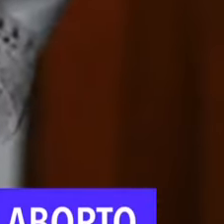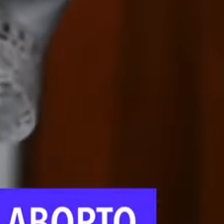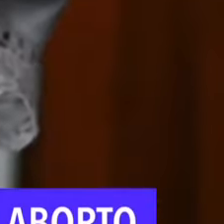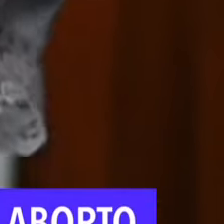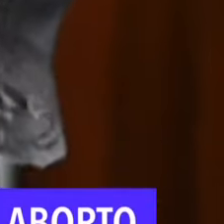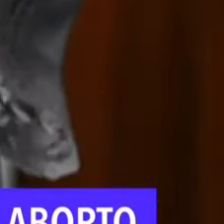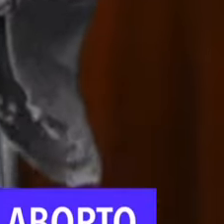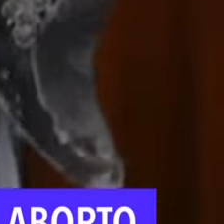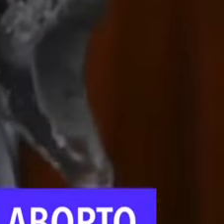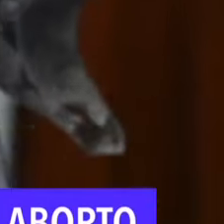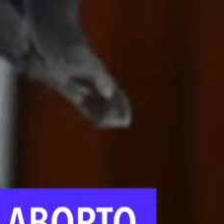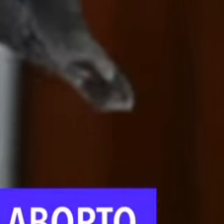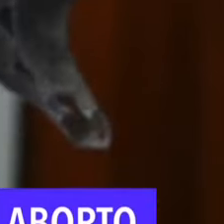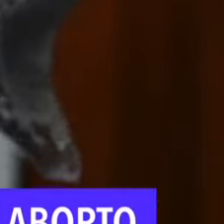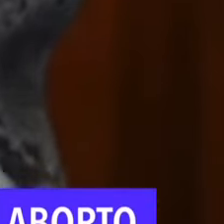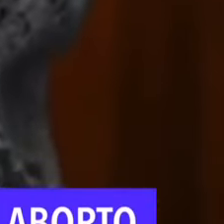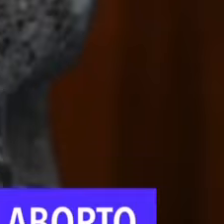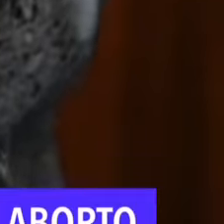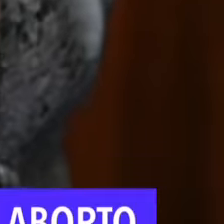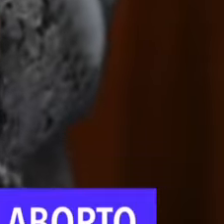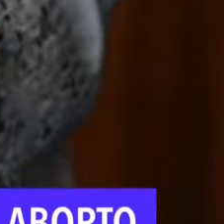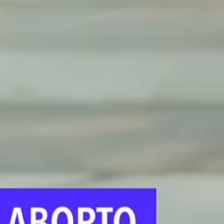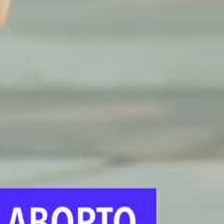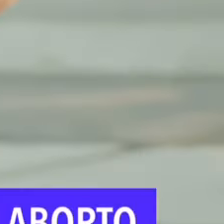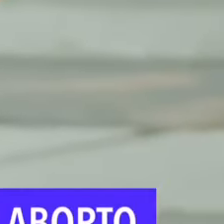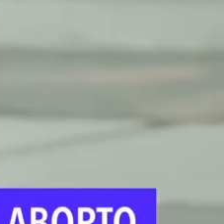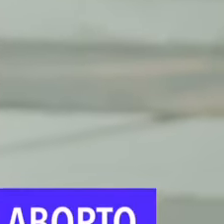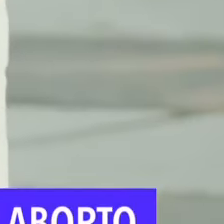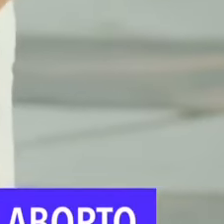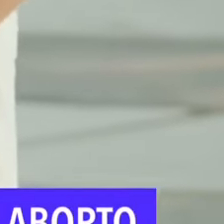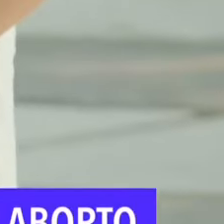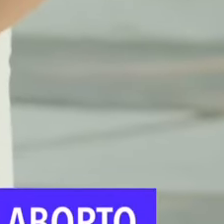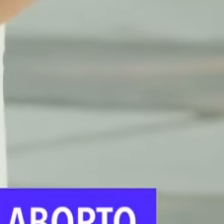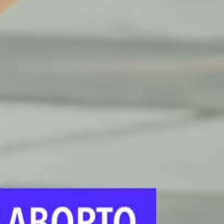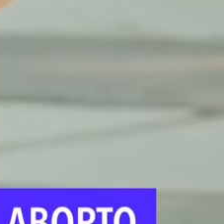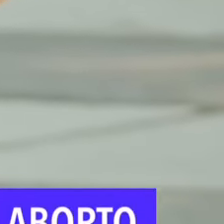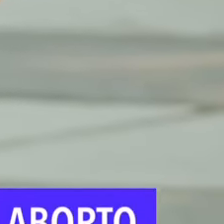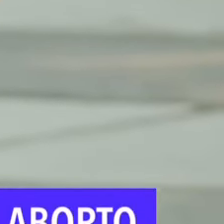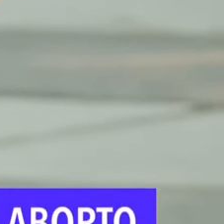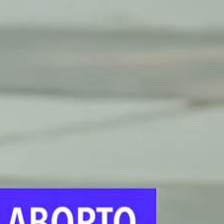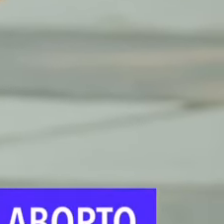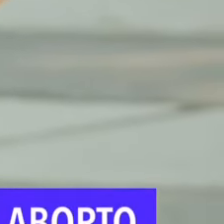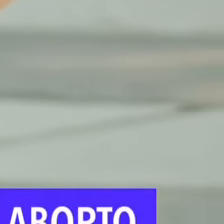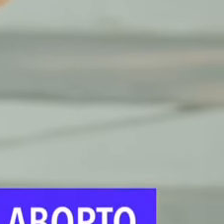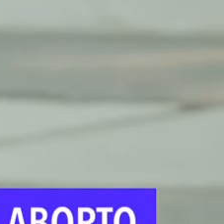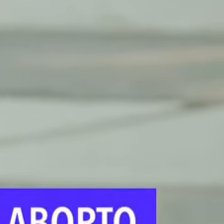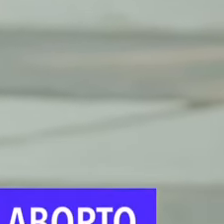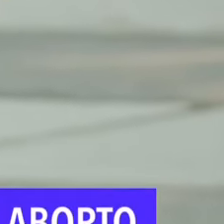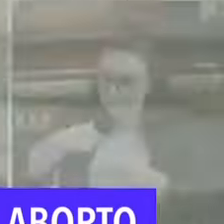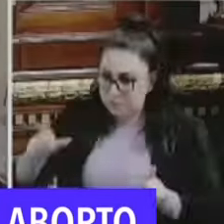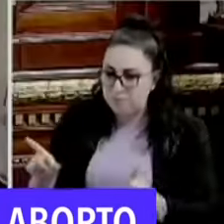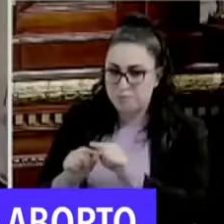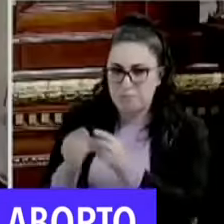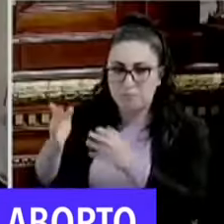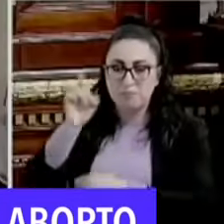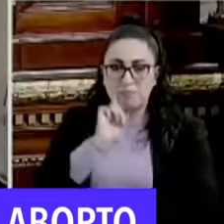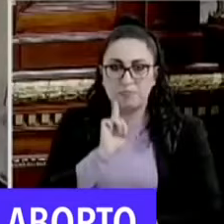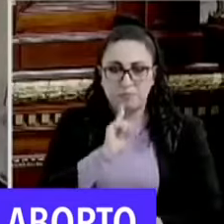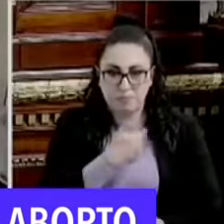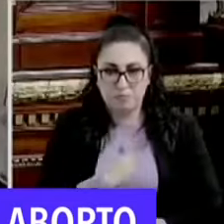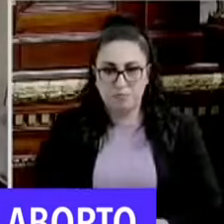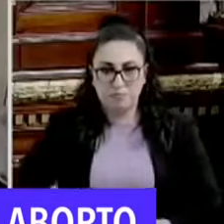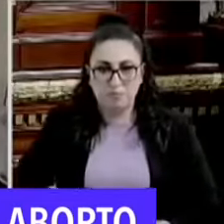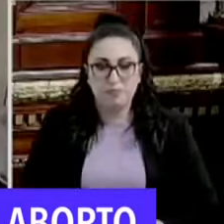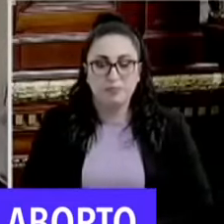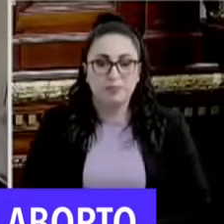de gestación. Aseguran que eso colocaría a México en una posición contraria a los estándares internacionales de derechos humanos y